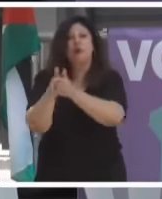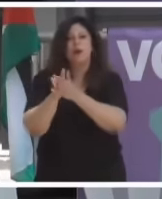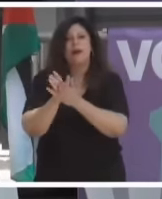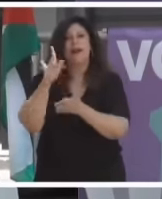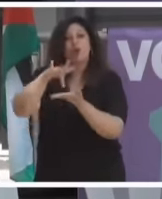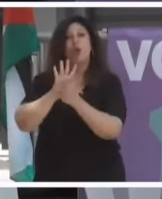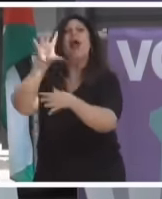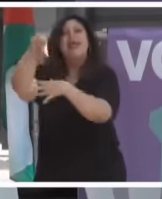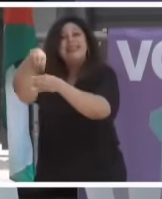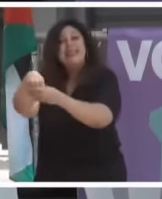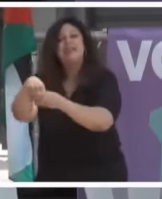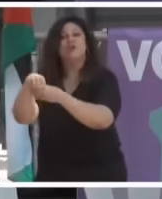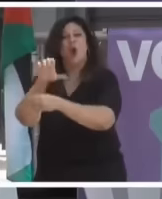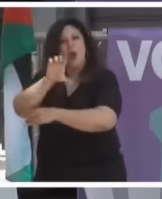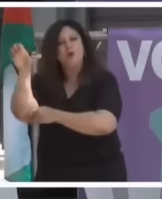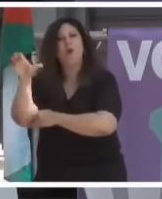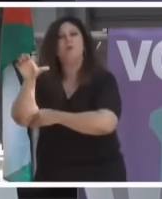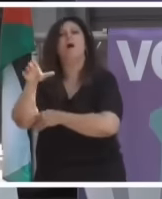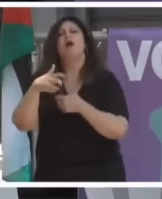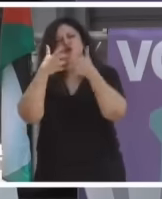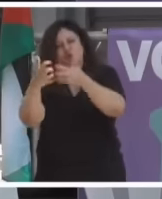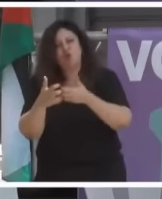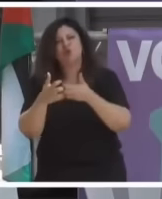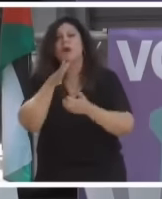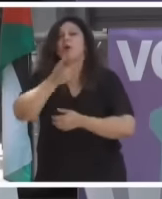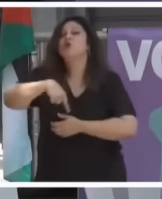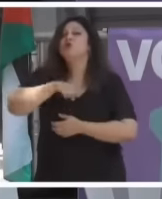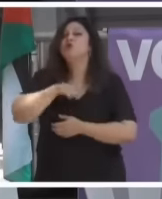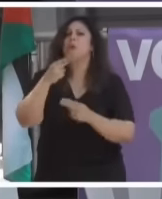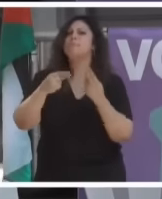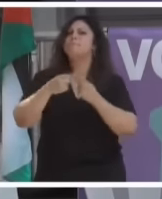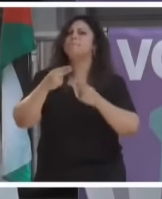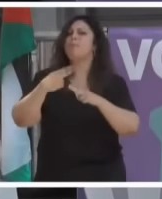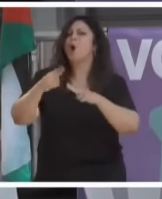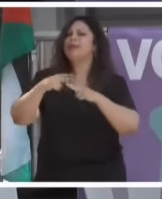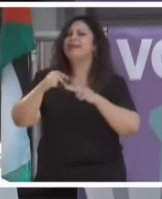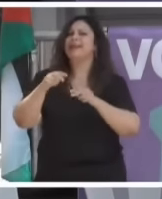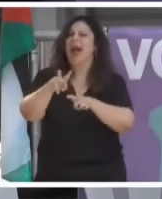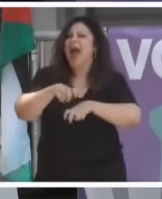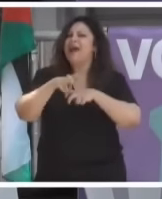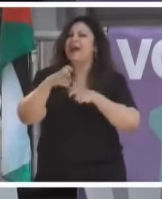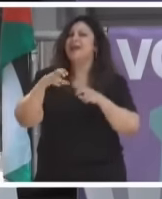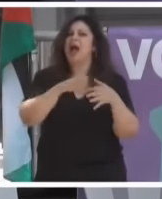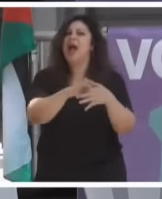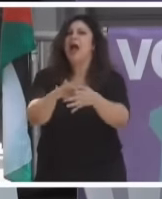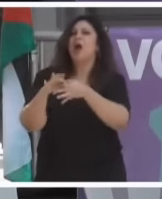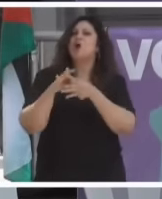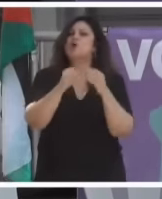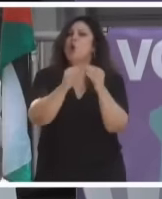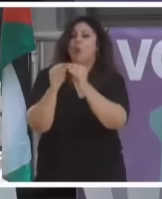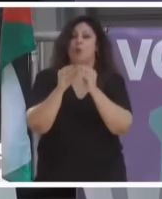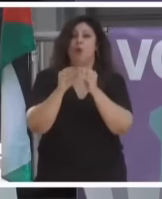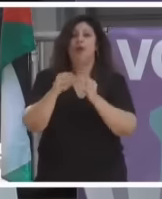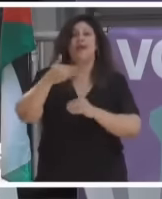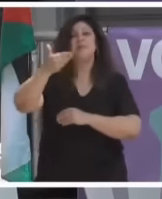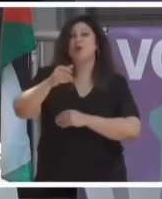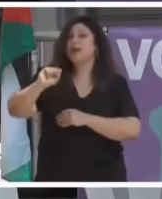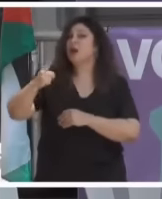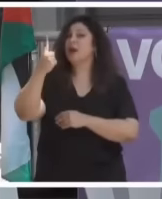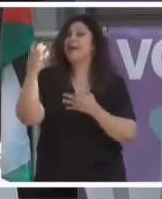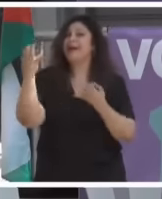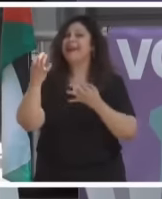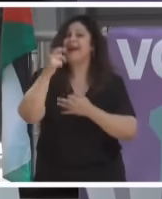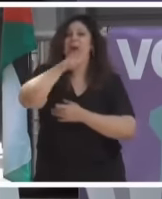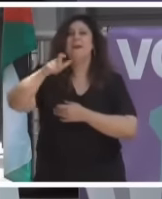allí. Porque nosotras defendemos una política agraria común que ponga por delante a los pequeños y medianos agricultores, que son los